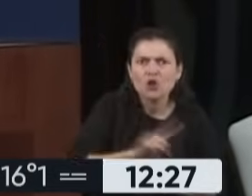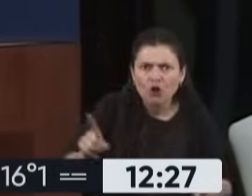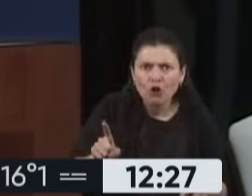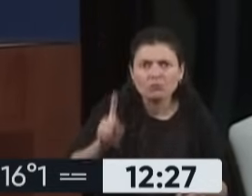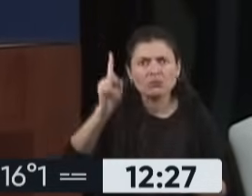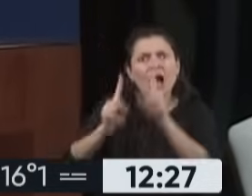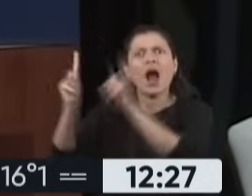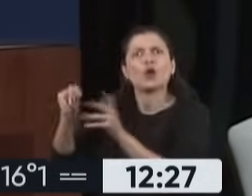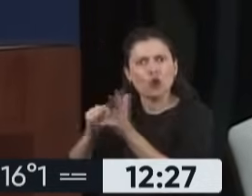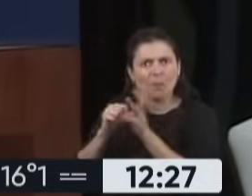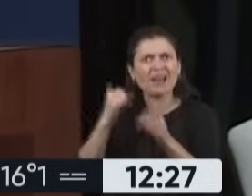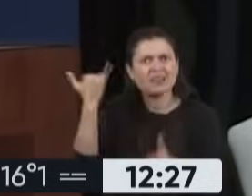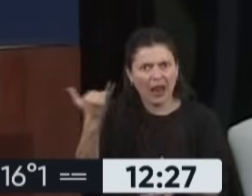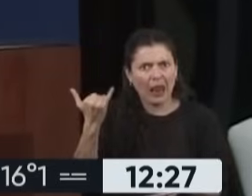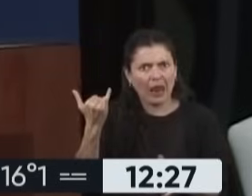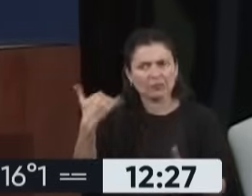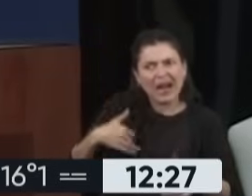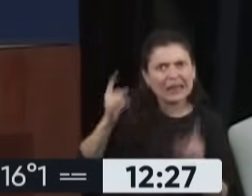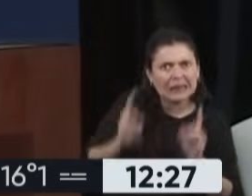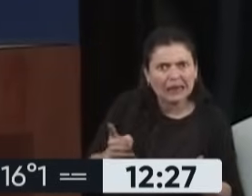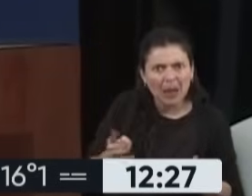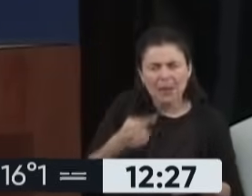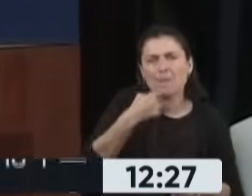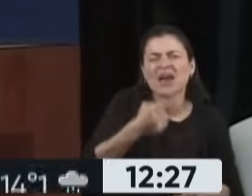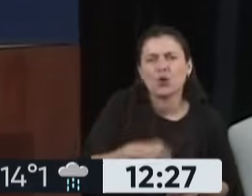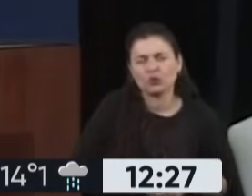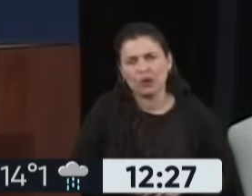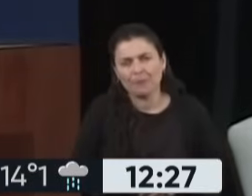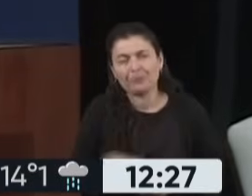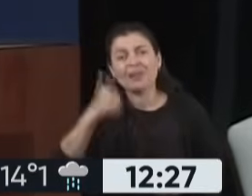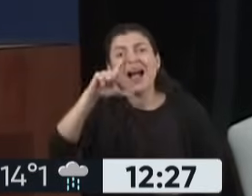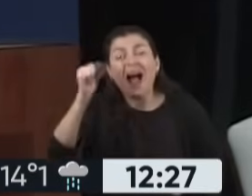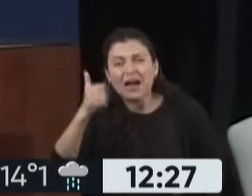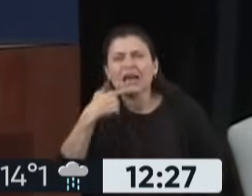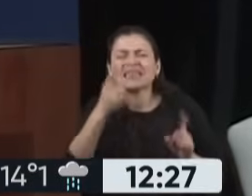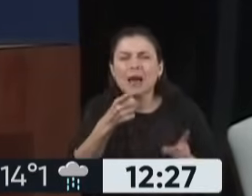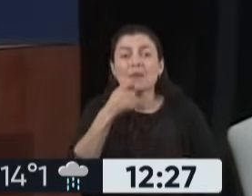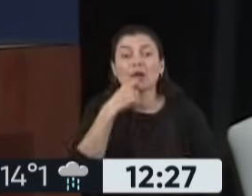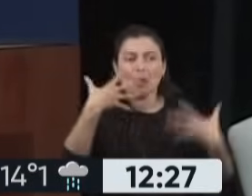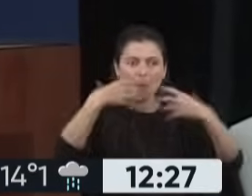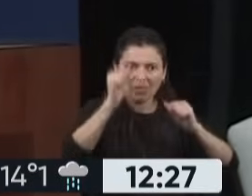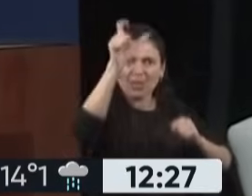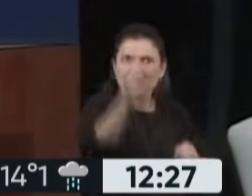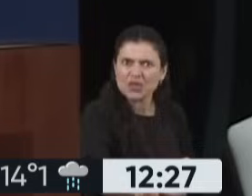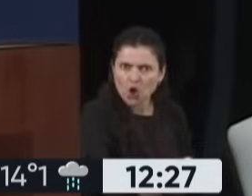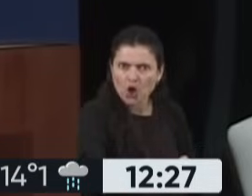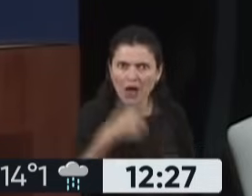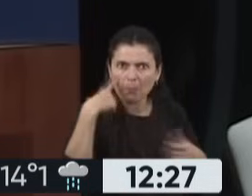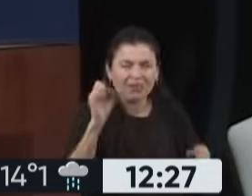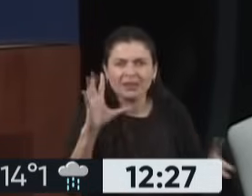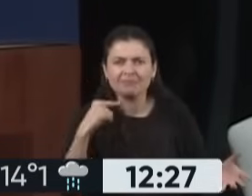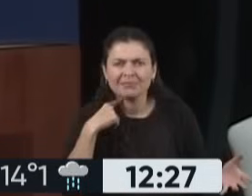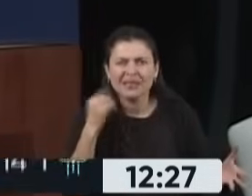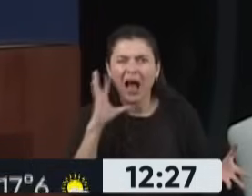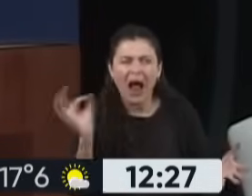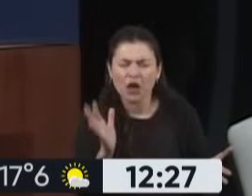ARCA va a hacer una investigación penal tributaria de ese argentino que utilizó esos dólares. Por